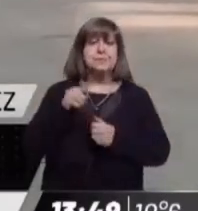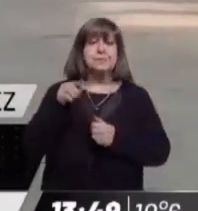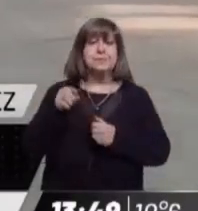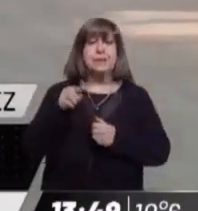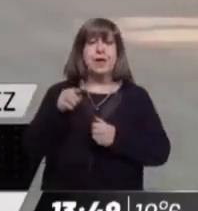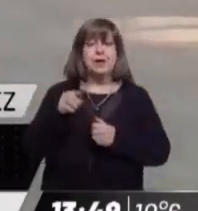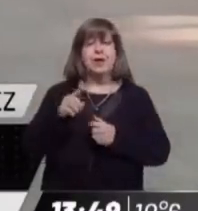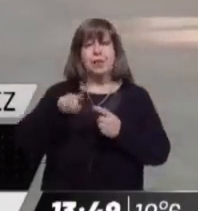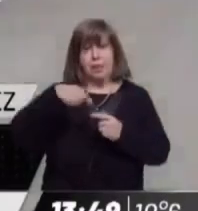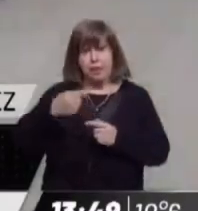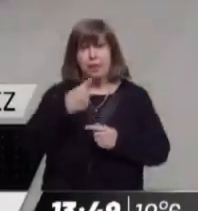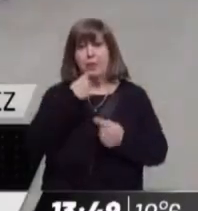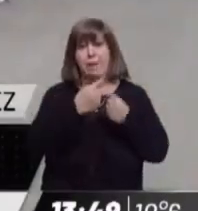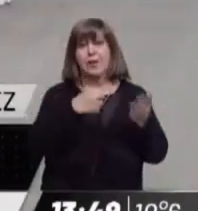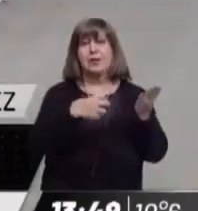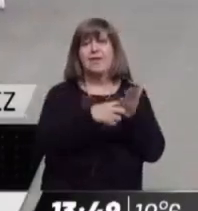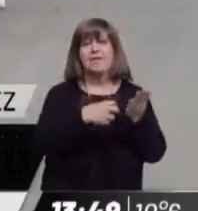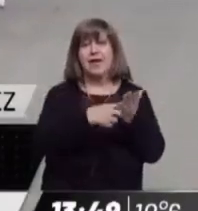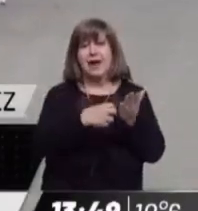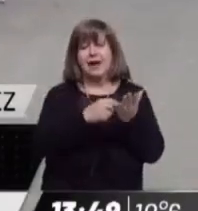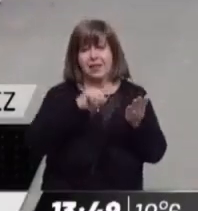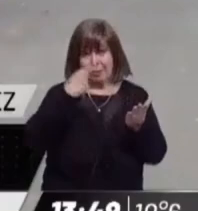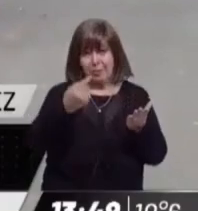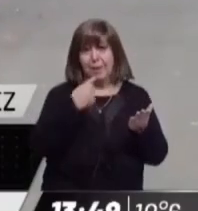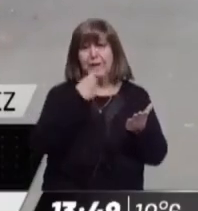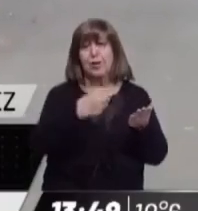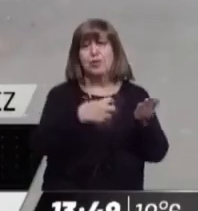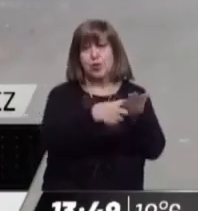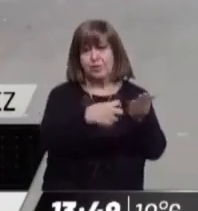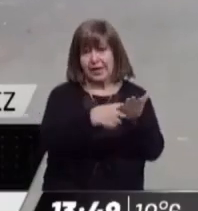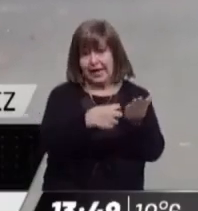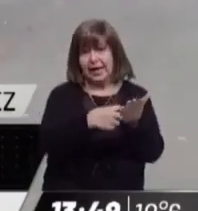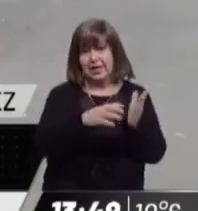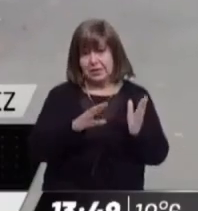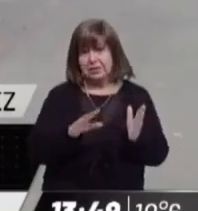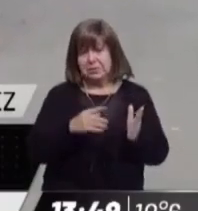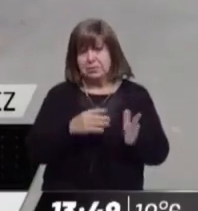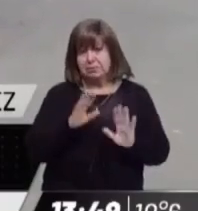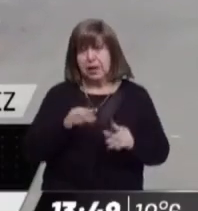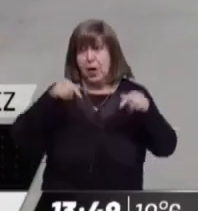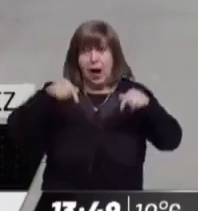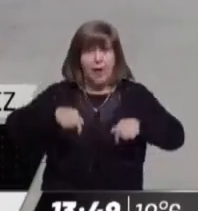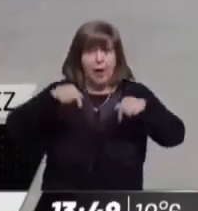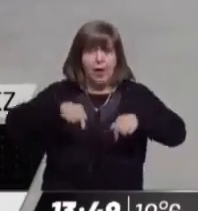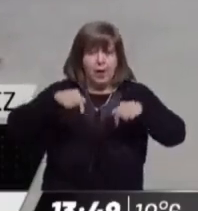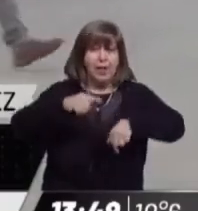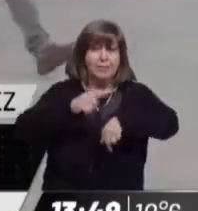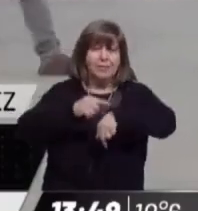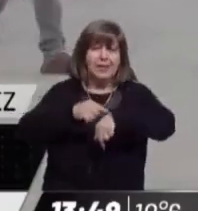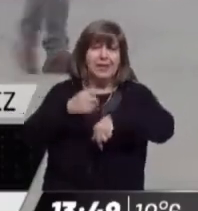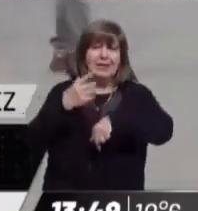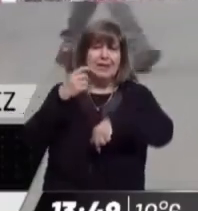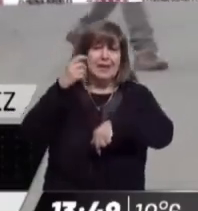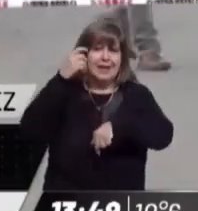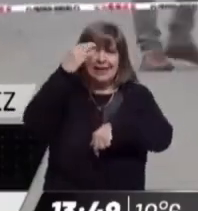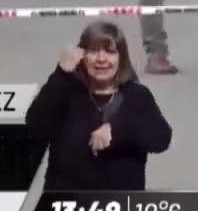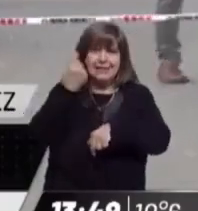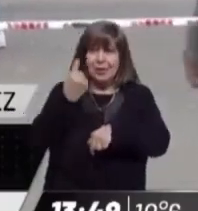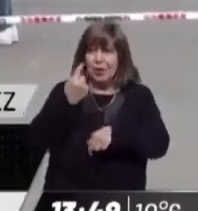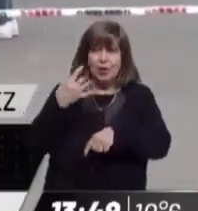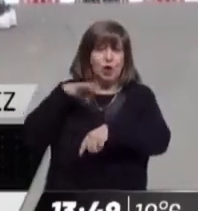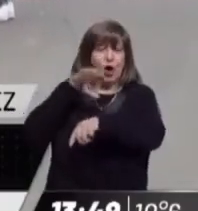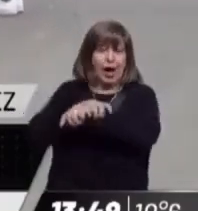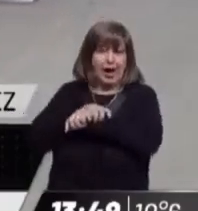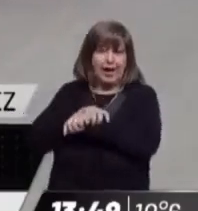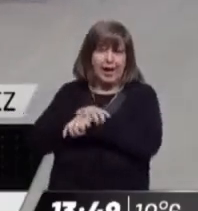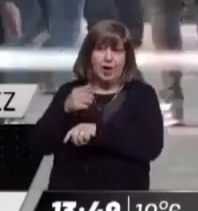pero seguramente que ya más tarde desde el Ministerio Público Fiscal van a brindar más detalles, pero es muy importante haber